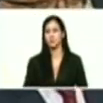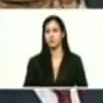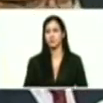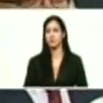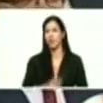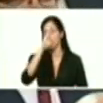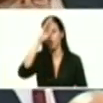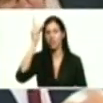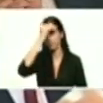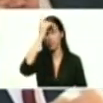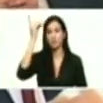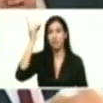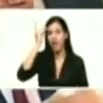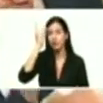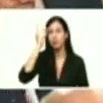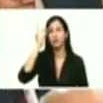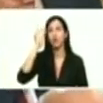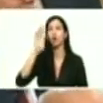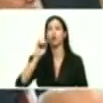allá también es de Real Madrid